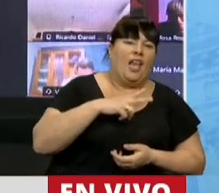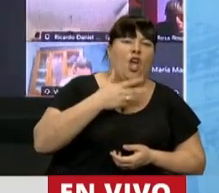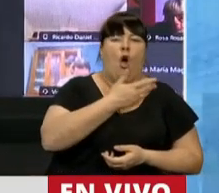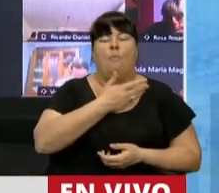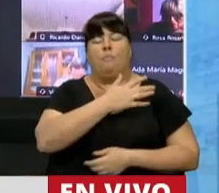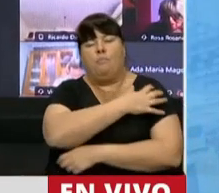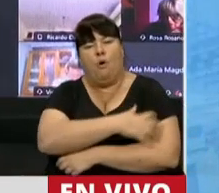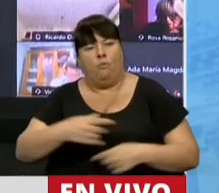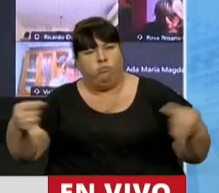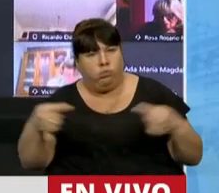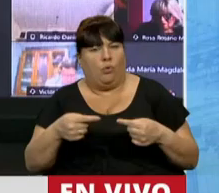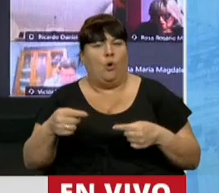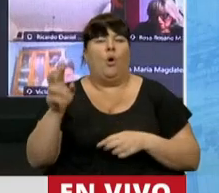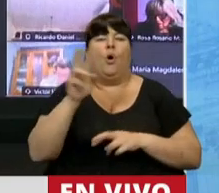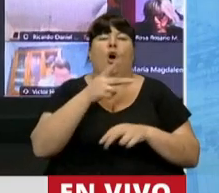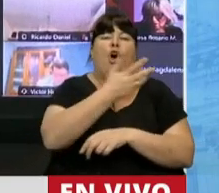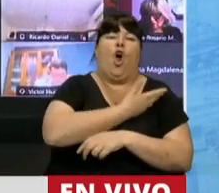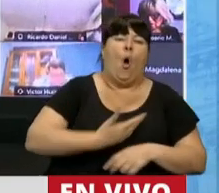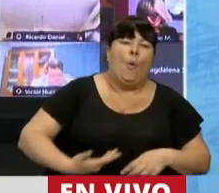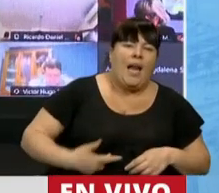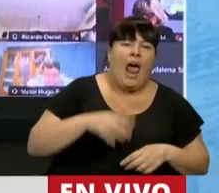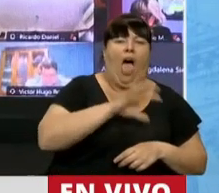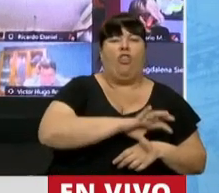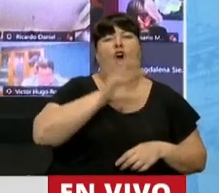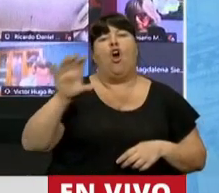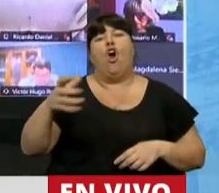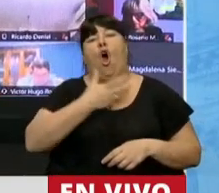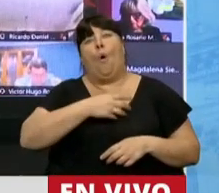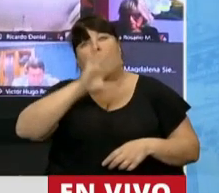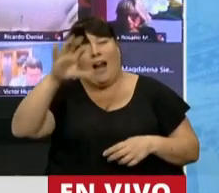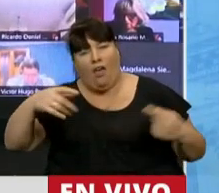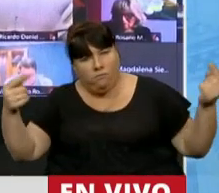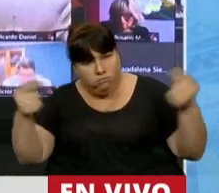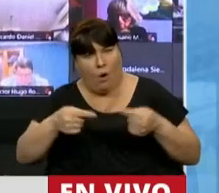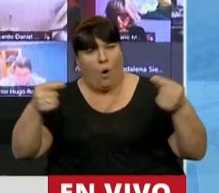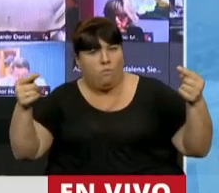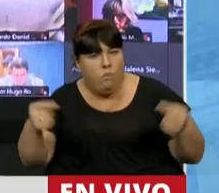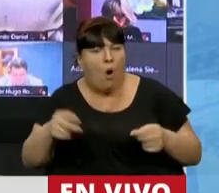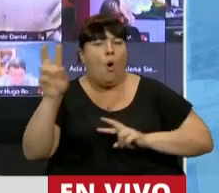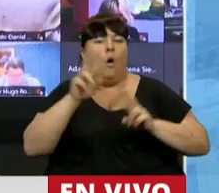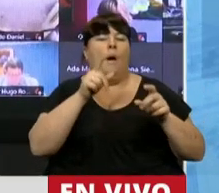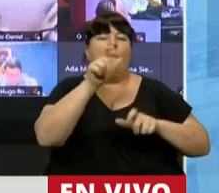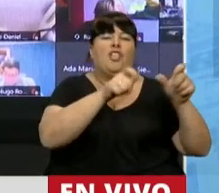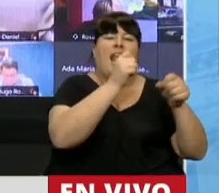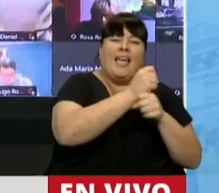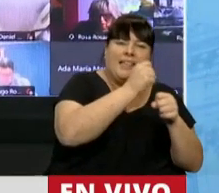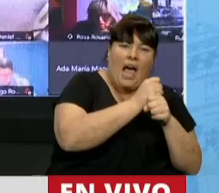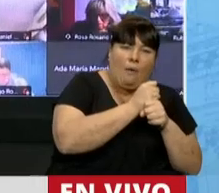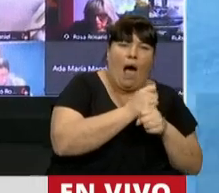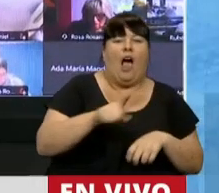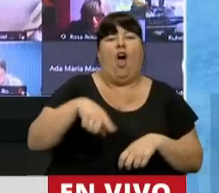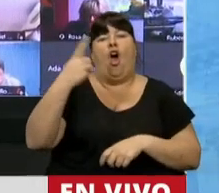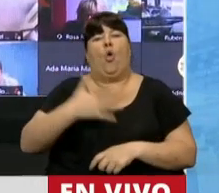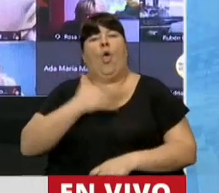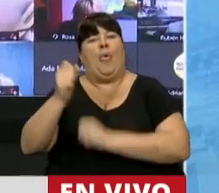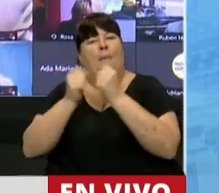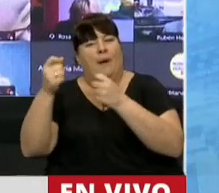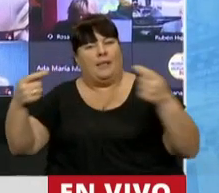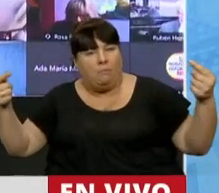sus decisiones de seguir agrietando a la sociedad y enfrentar oficialistas con